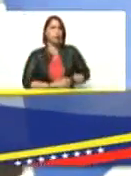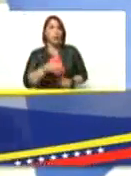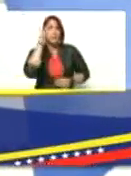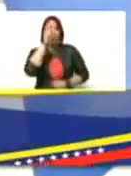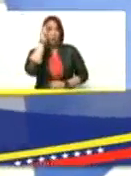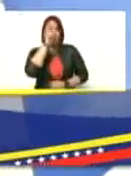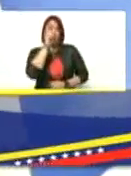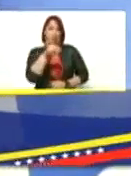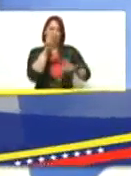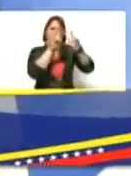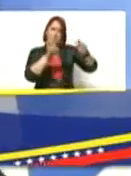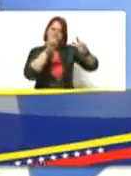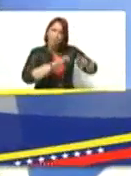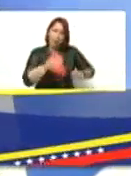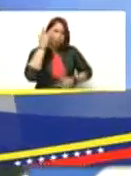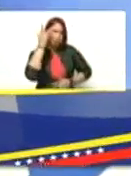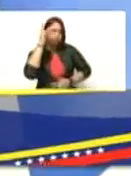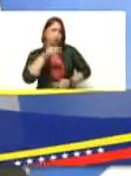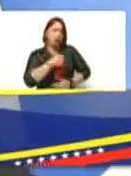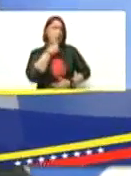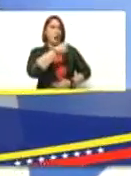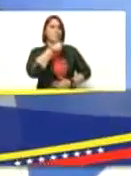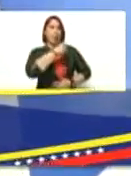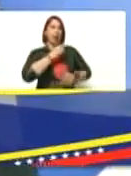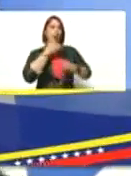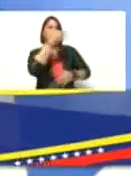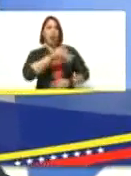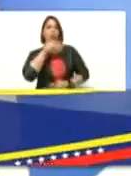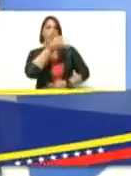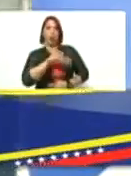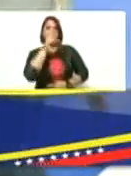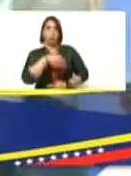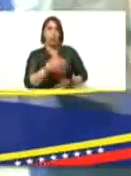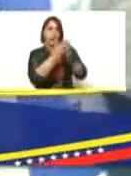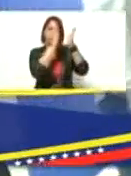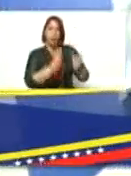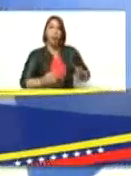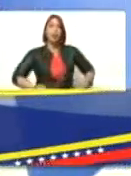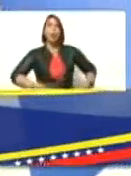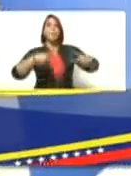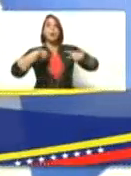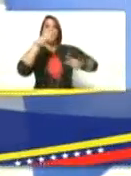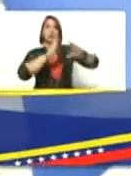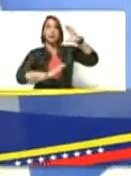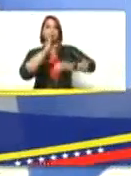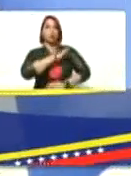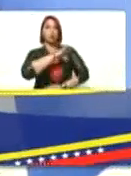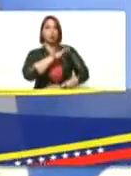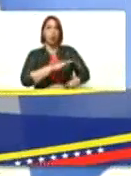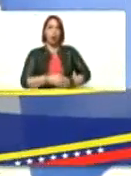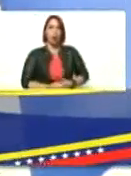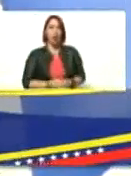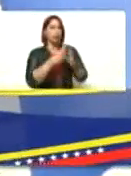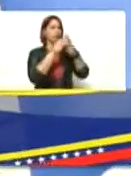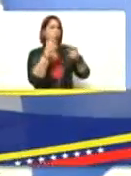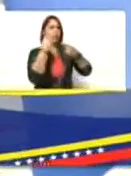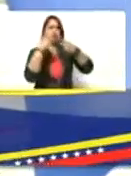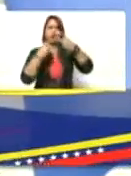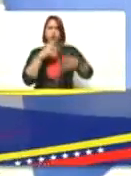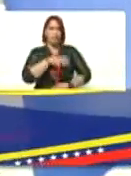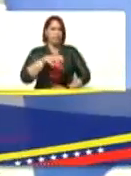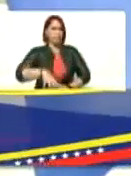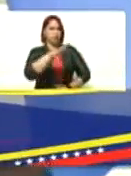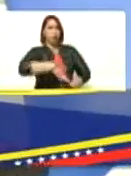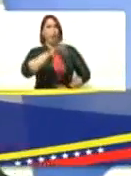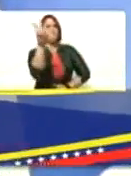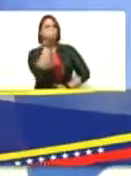docentes, investigadores, cronistas, estudiantes de humanidades y ciencias sociales de todos los estados del